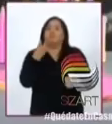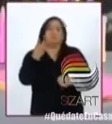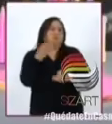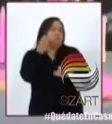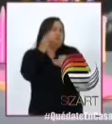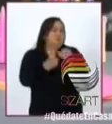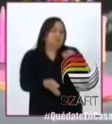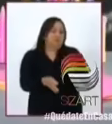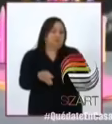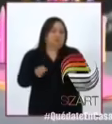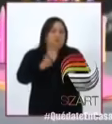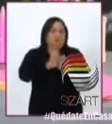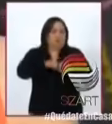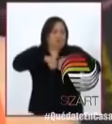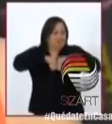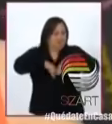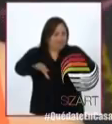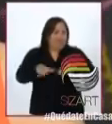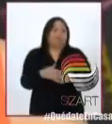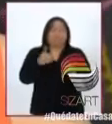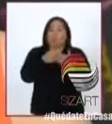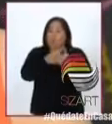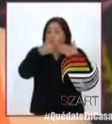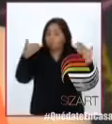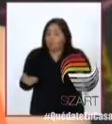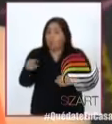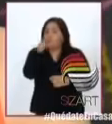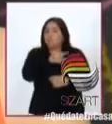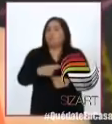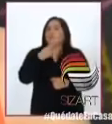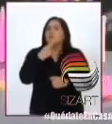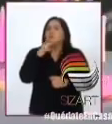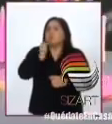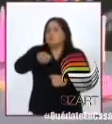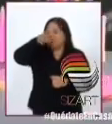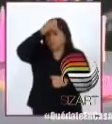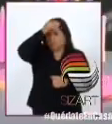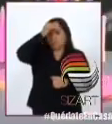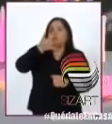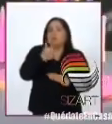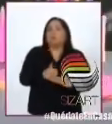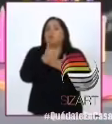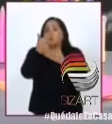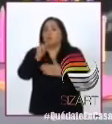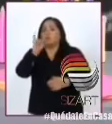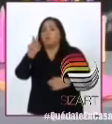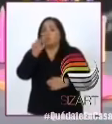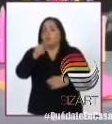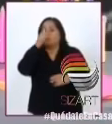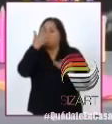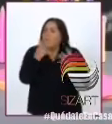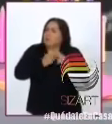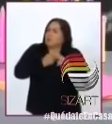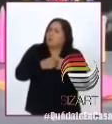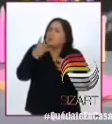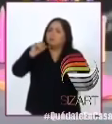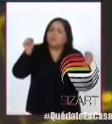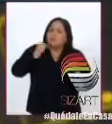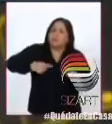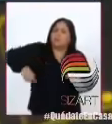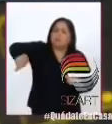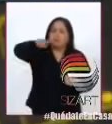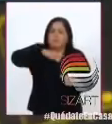final de nuestra transmisión. Ahora, utiliza lo que aprendiste y ayuda a Juan a calcular cuánta distancia